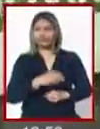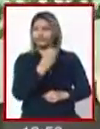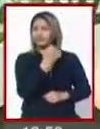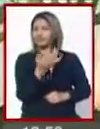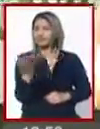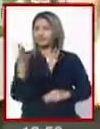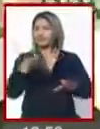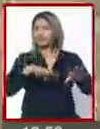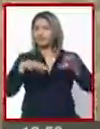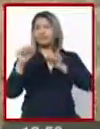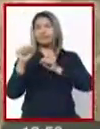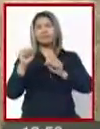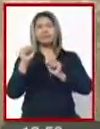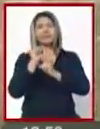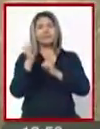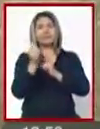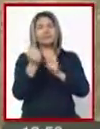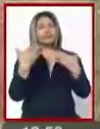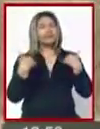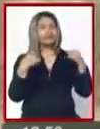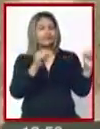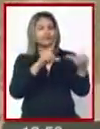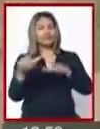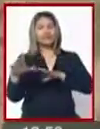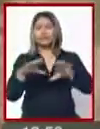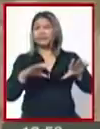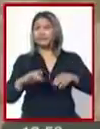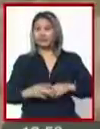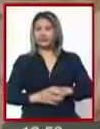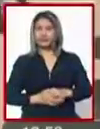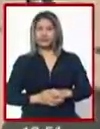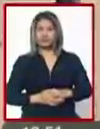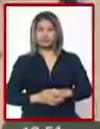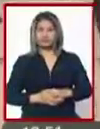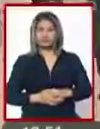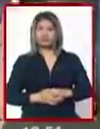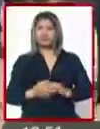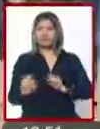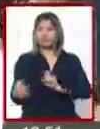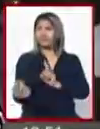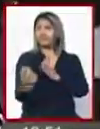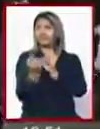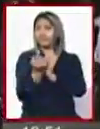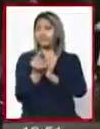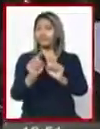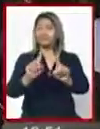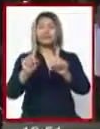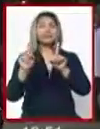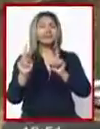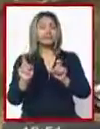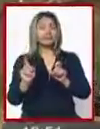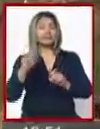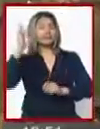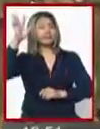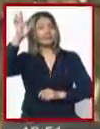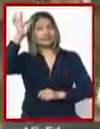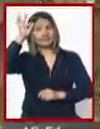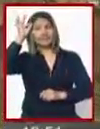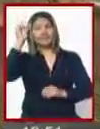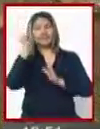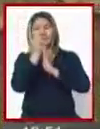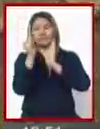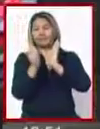alguna salida alternativa, que estén predispuestos a realizarlo, que se apersonen, que consulten. Los fiscales y